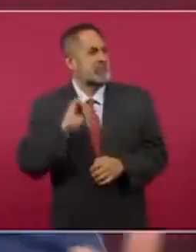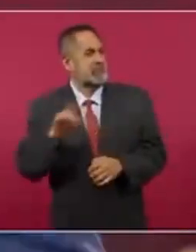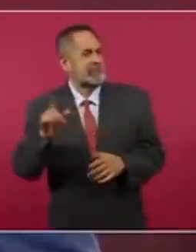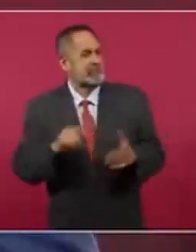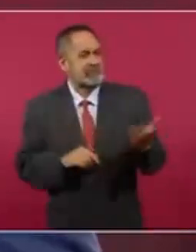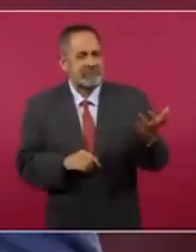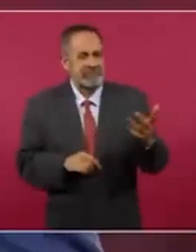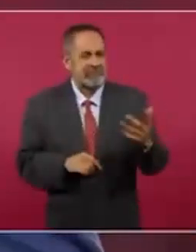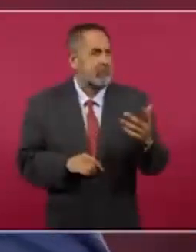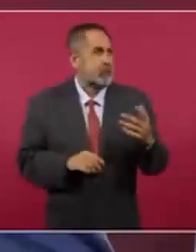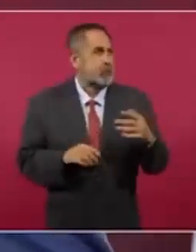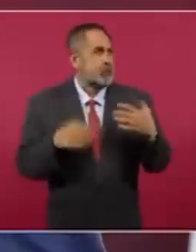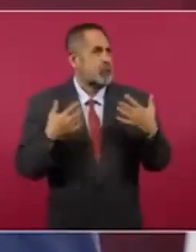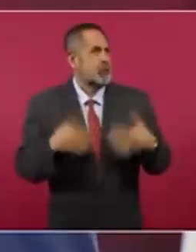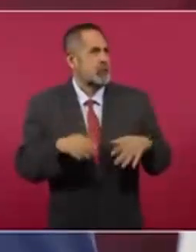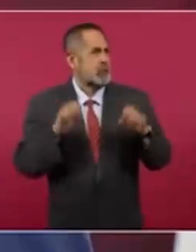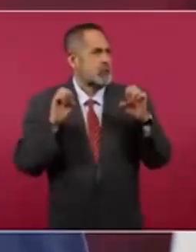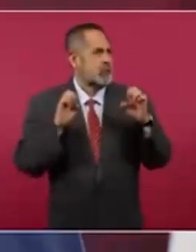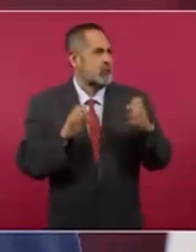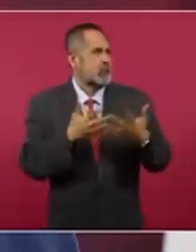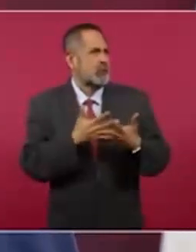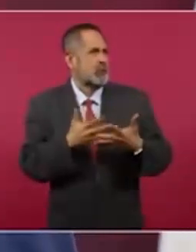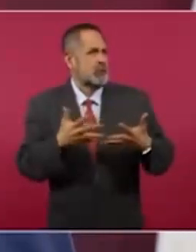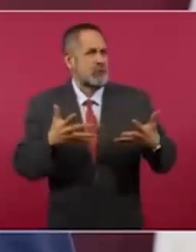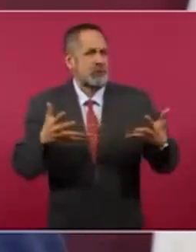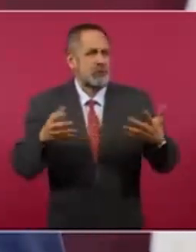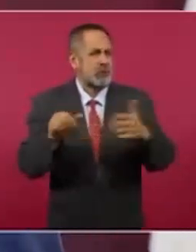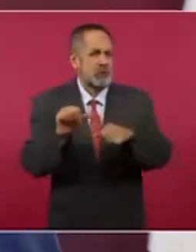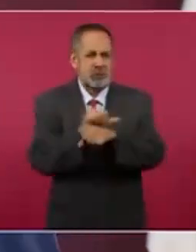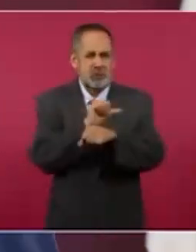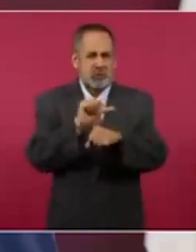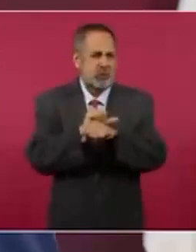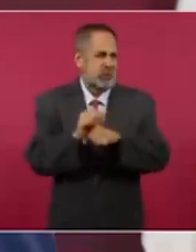residencias lujosas, de carros